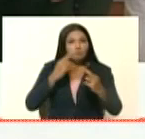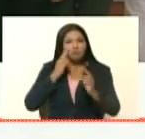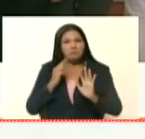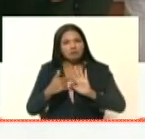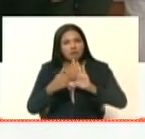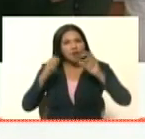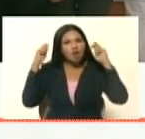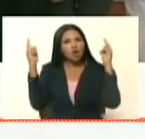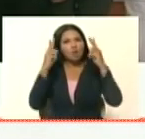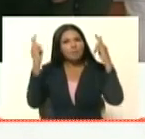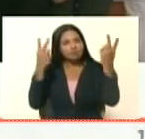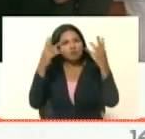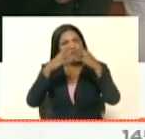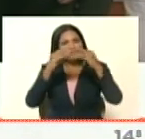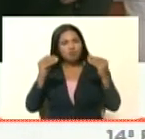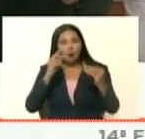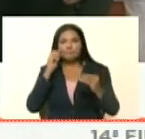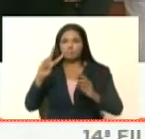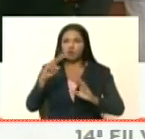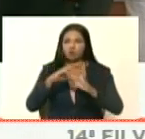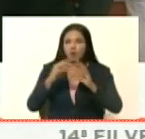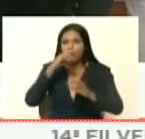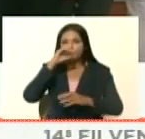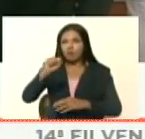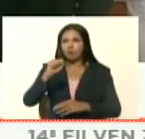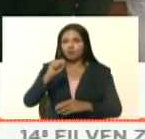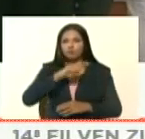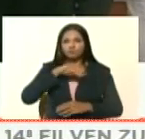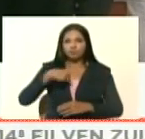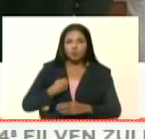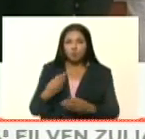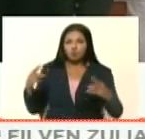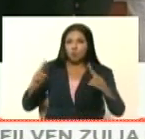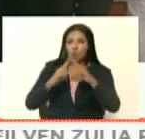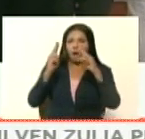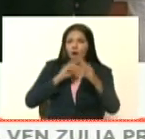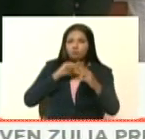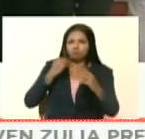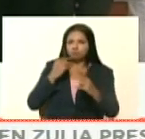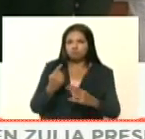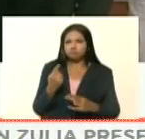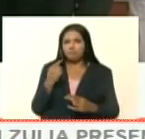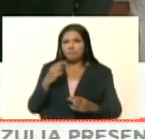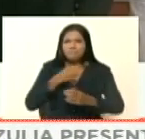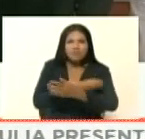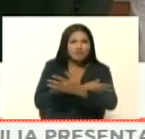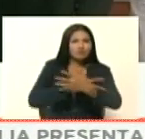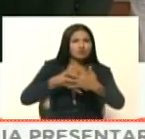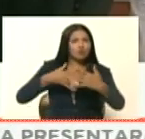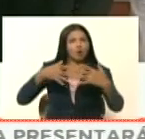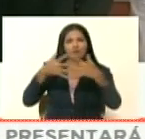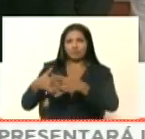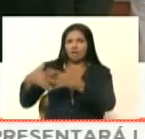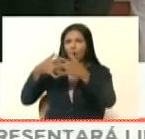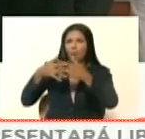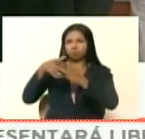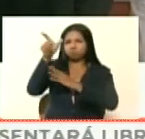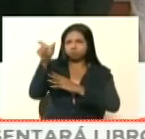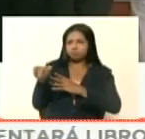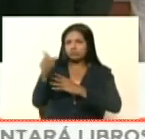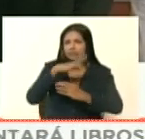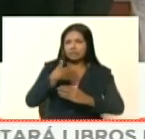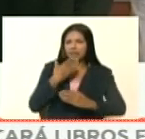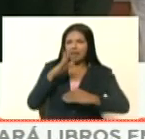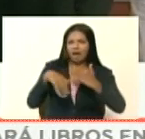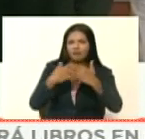bolivariana. Y como lo señaló el presidente Maduro durante nuestro encuentro, hay millones de estadounidenses que en